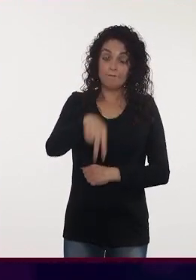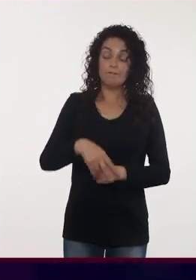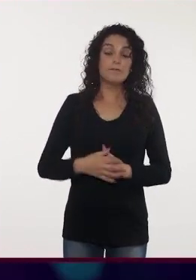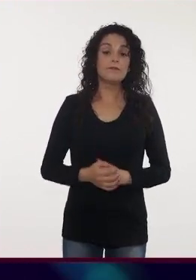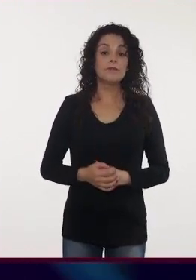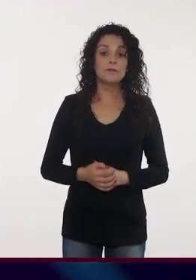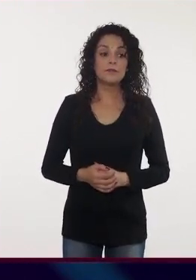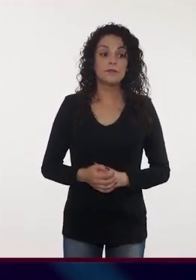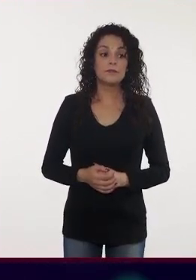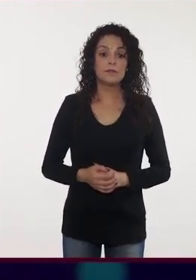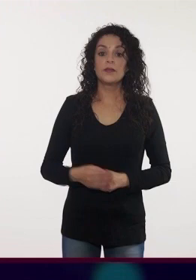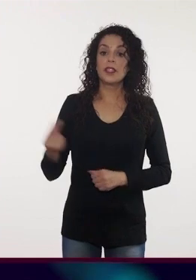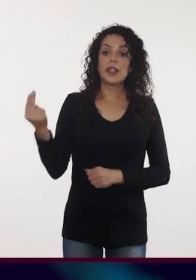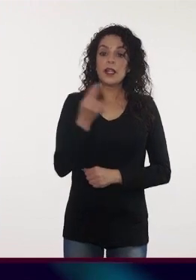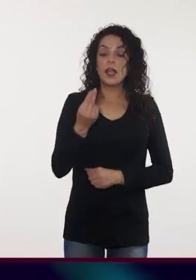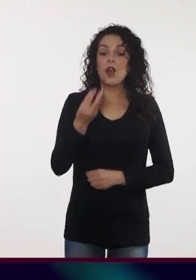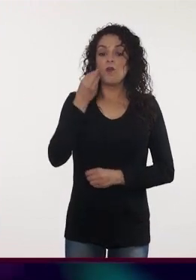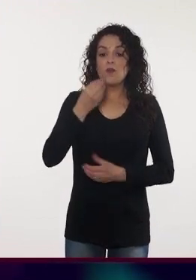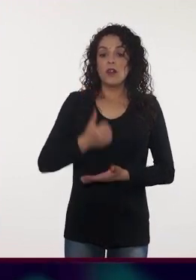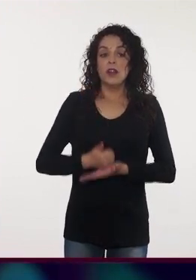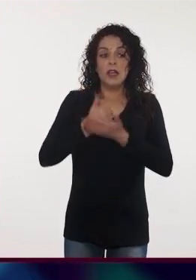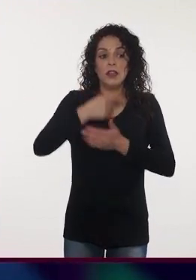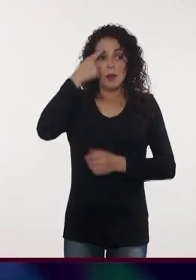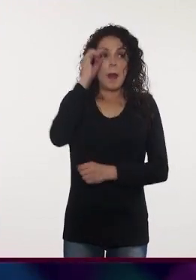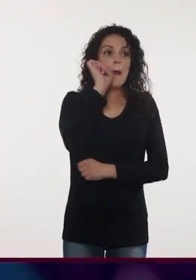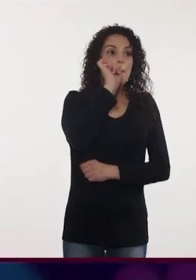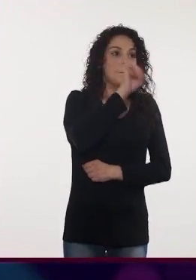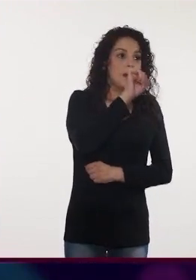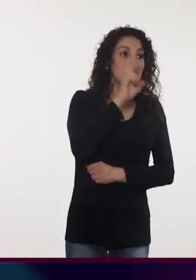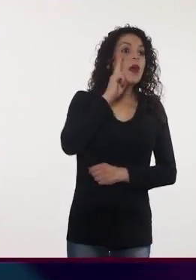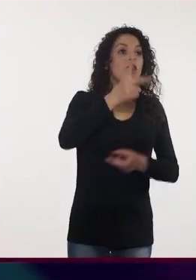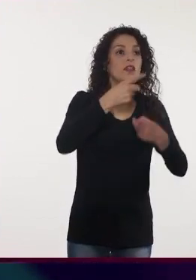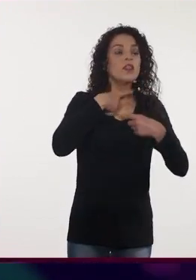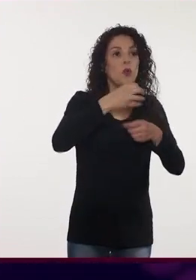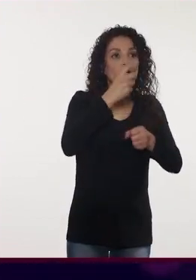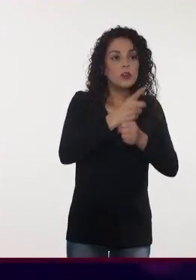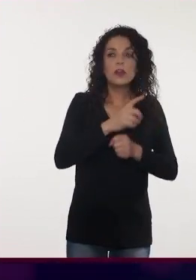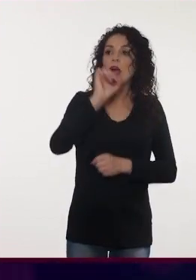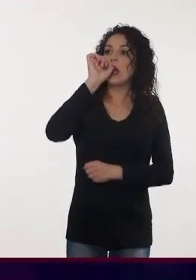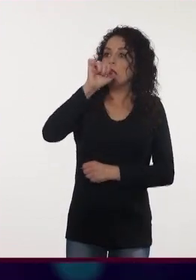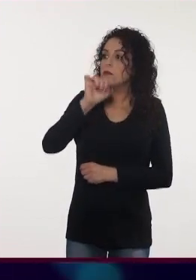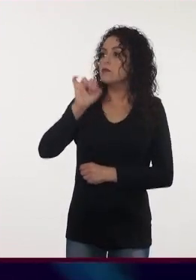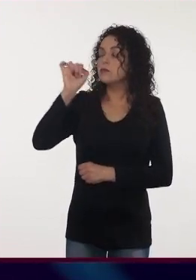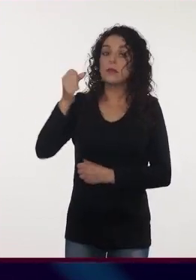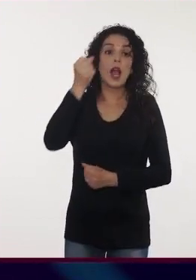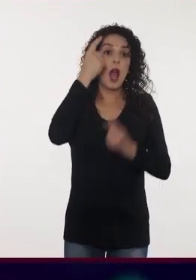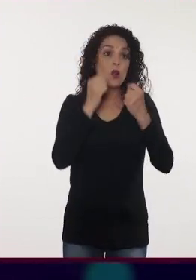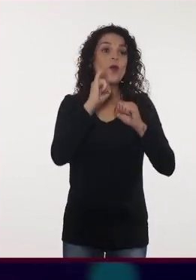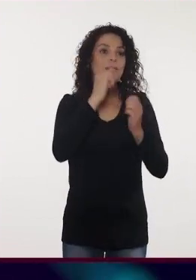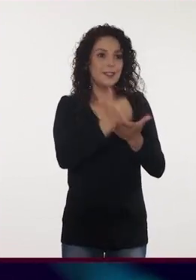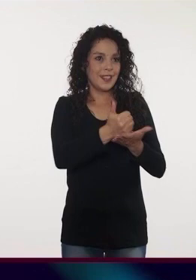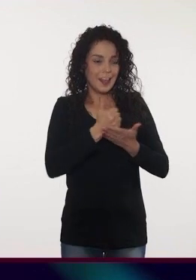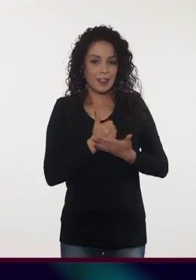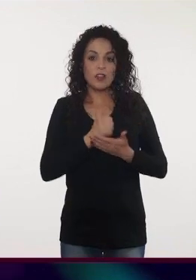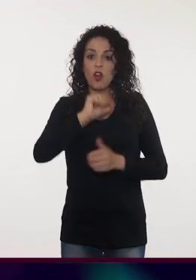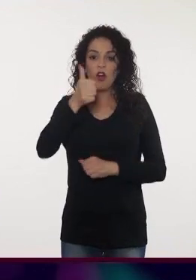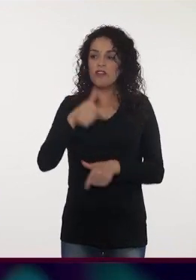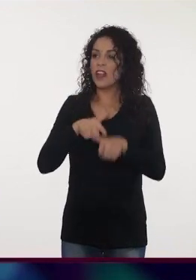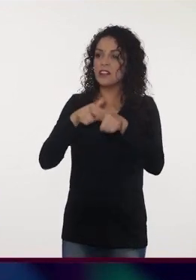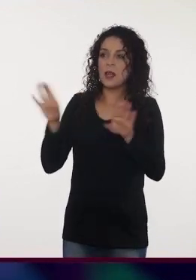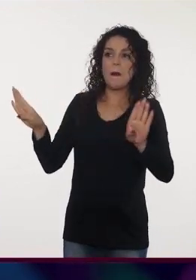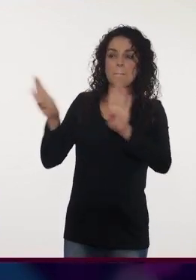hay que tocar muchas puertas, a veces algunas se abren, algunas permanecen